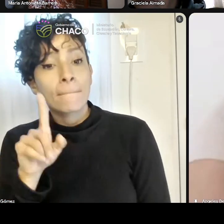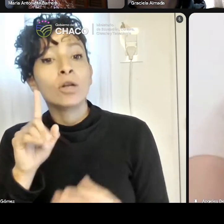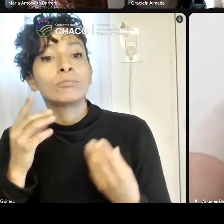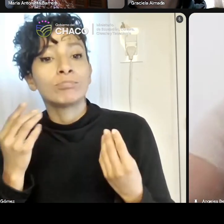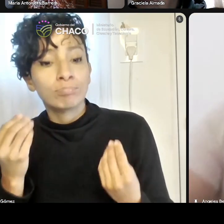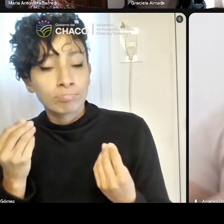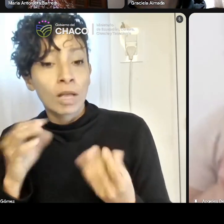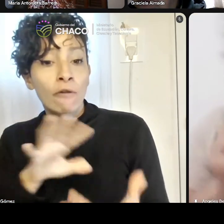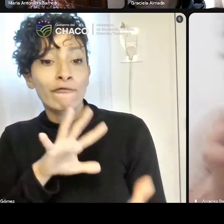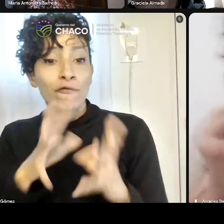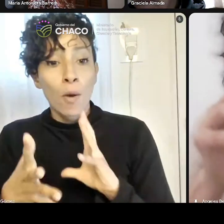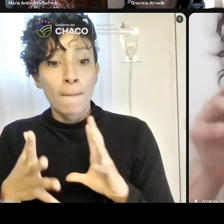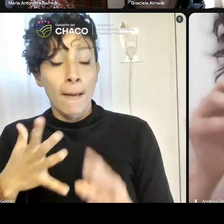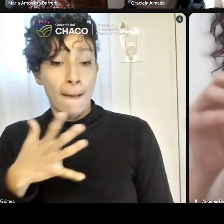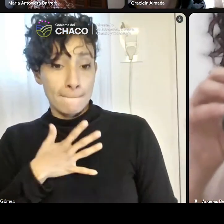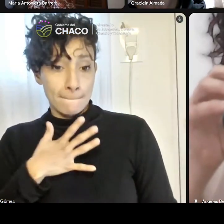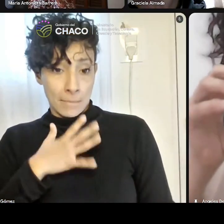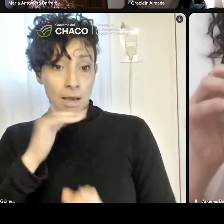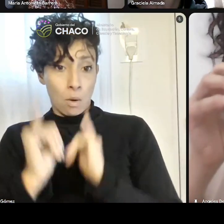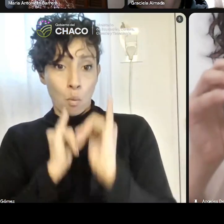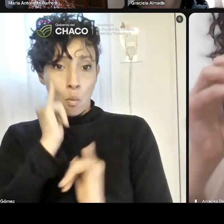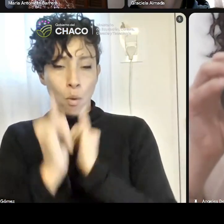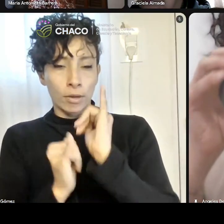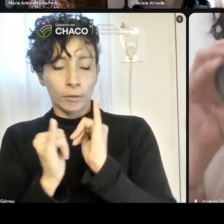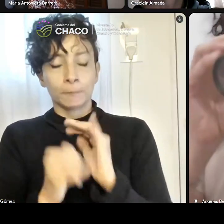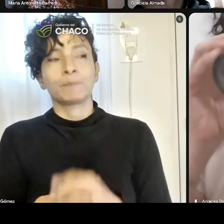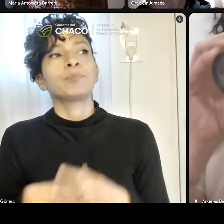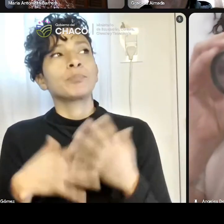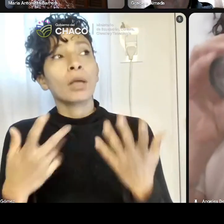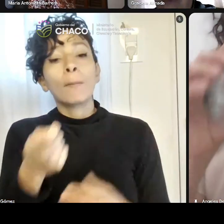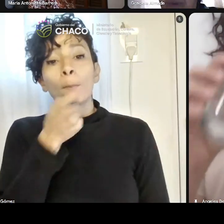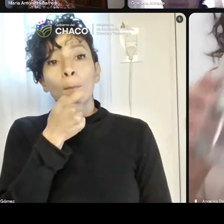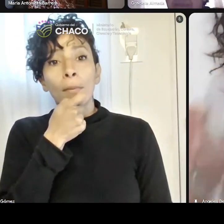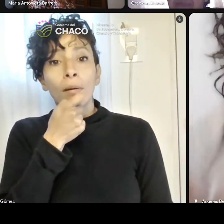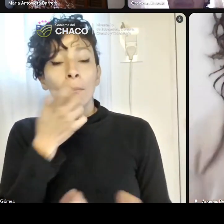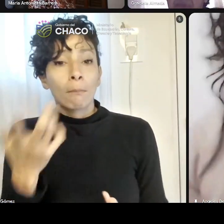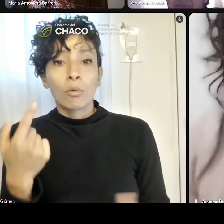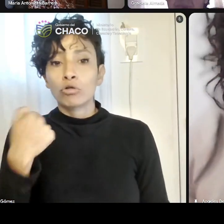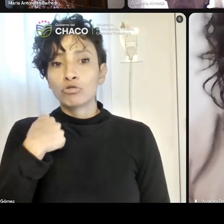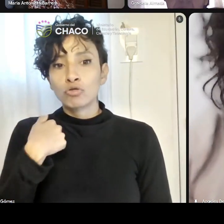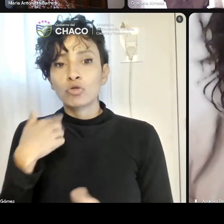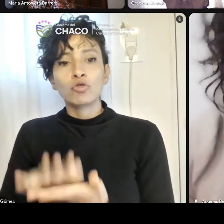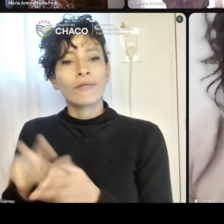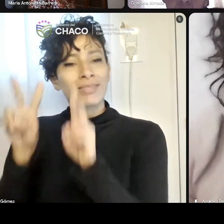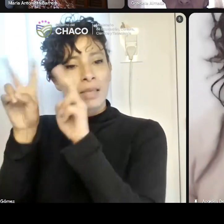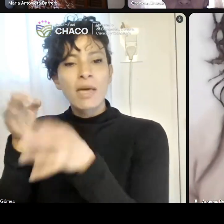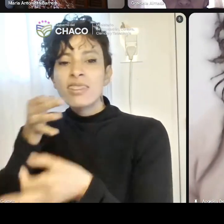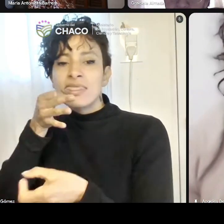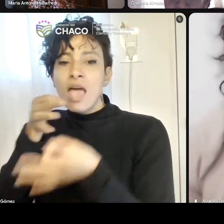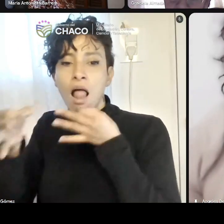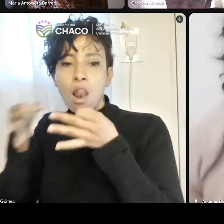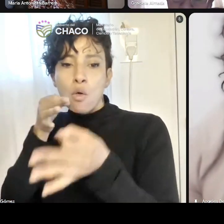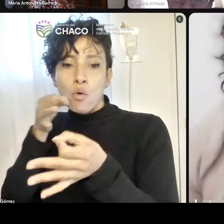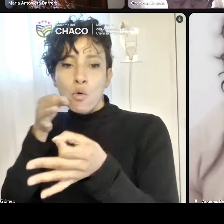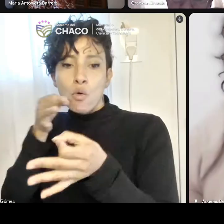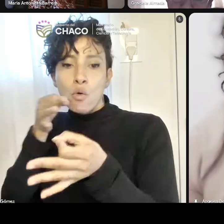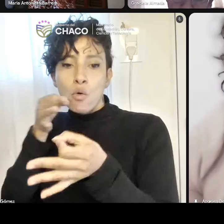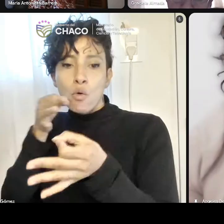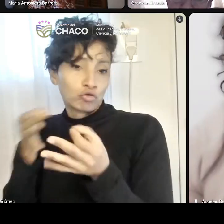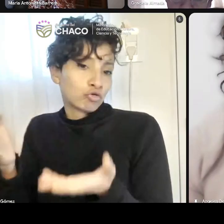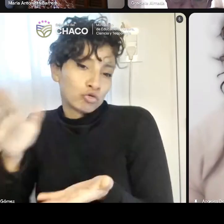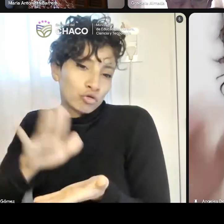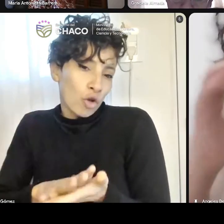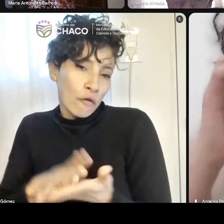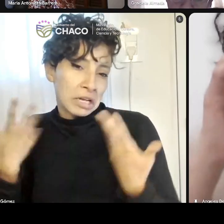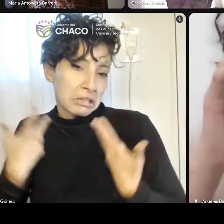mía. Yo, por ejemplo, hago trabajar diálogos de lo cotidiano, como